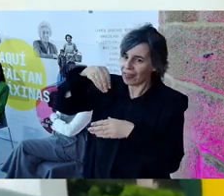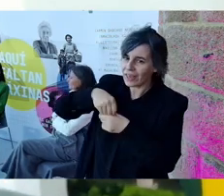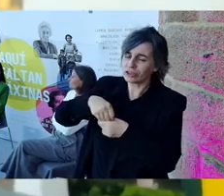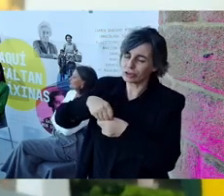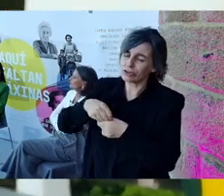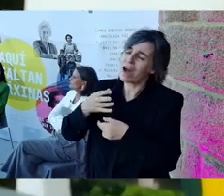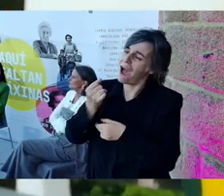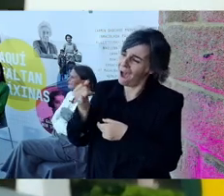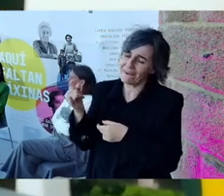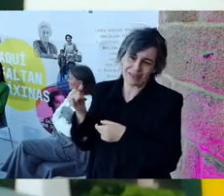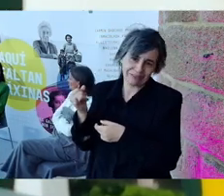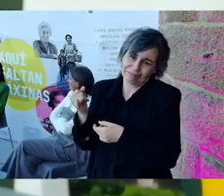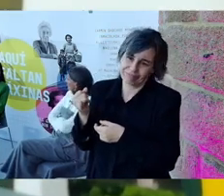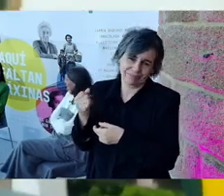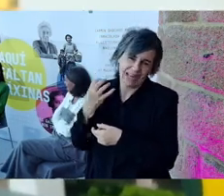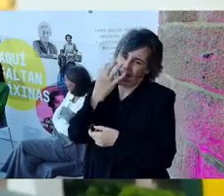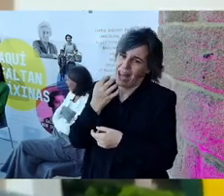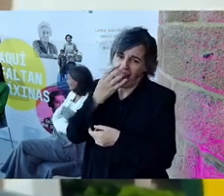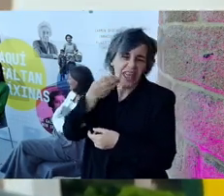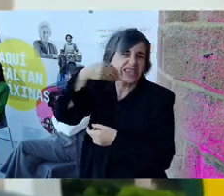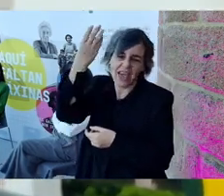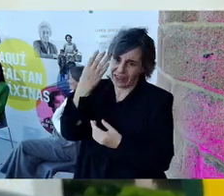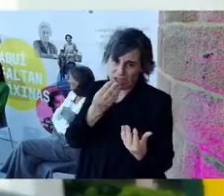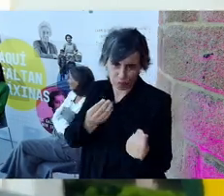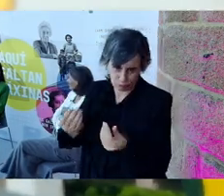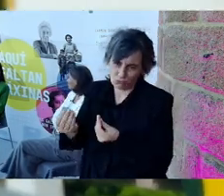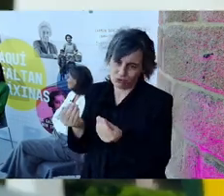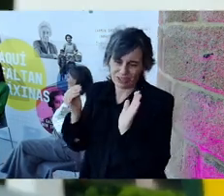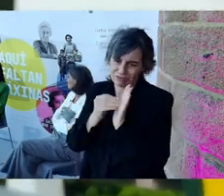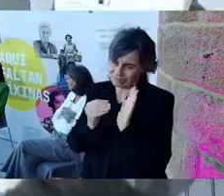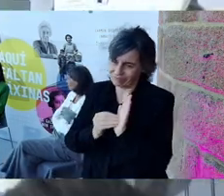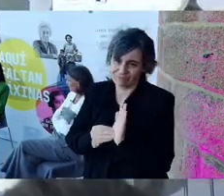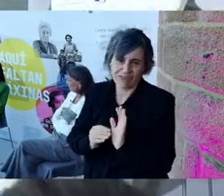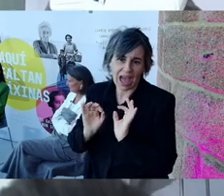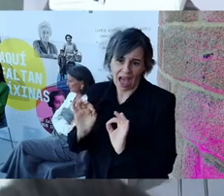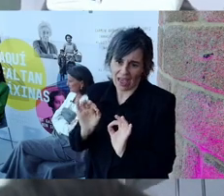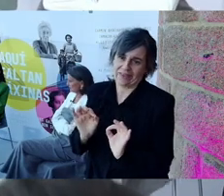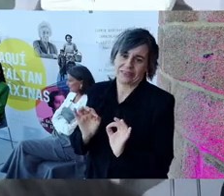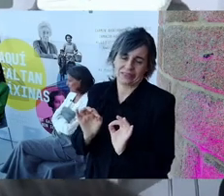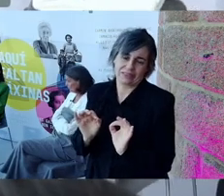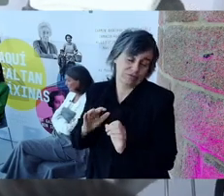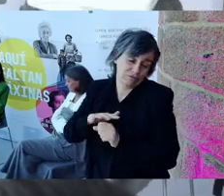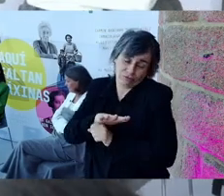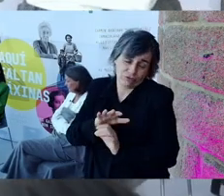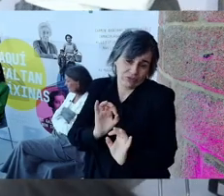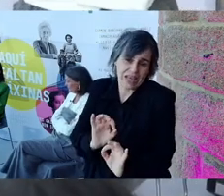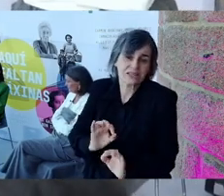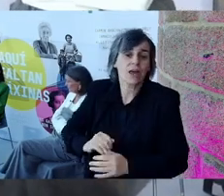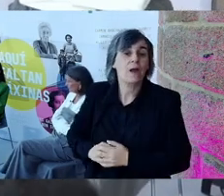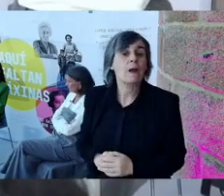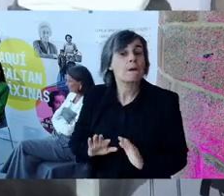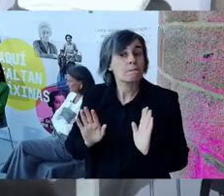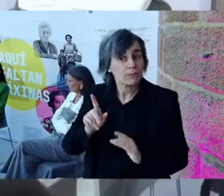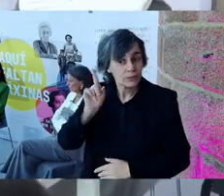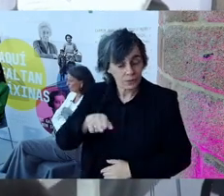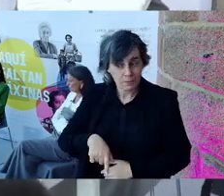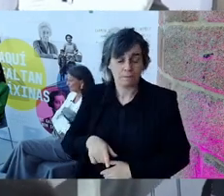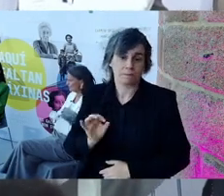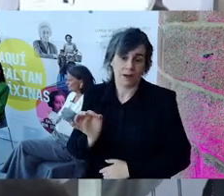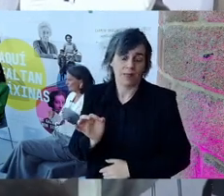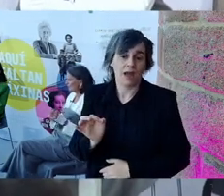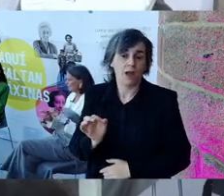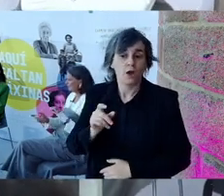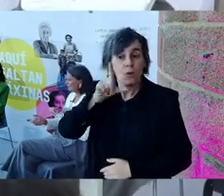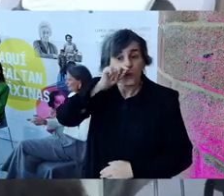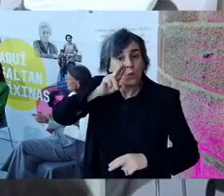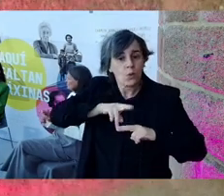mucho de leyenda, ¿no? La historia que se remonta tanto en el tiempo se ha convertido mucho en leyenda o está muy trufada de leyenda. Pero lo que sí es verdad